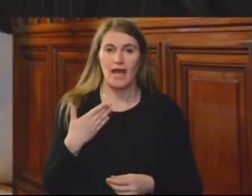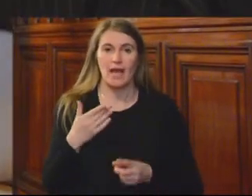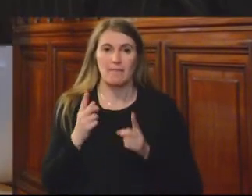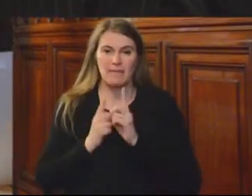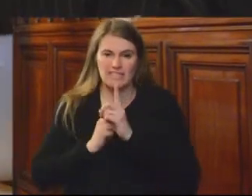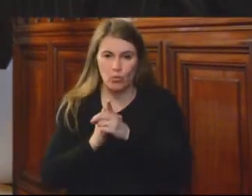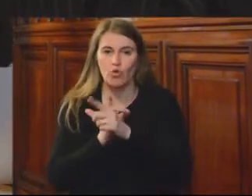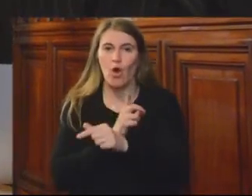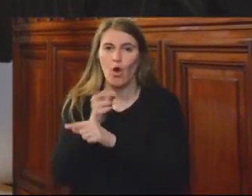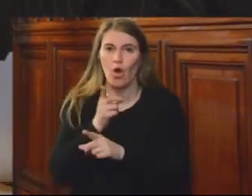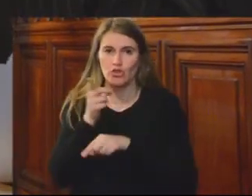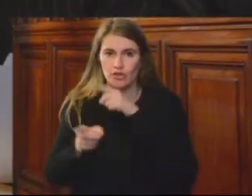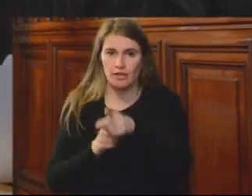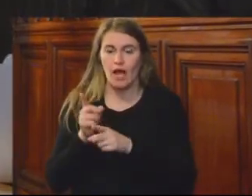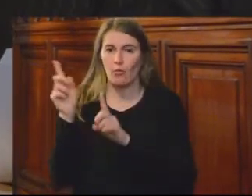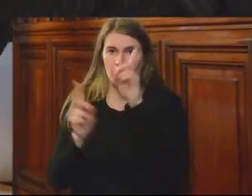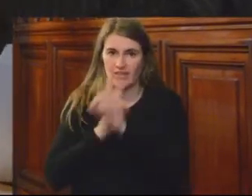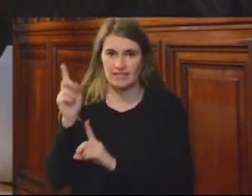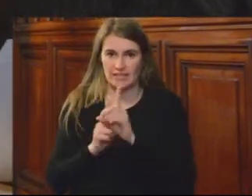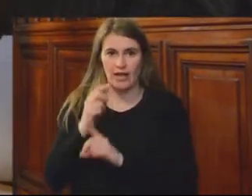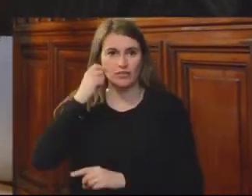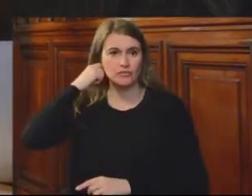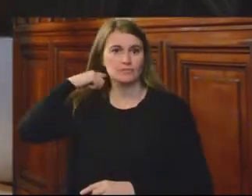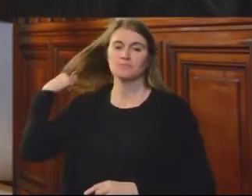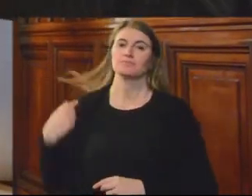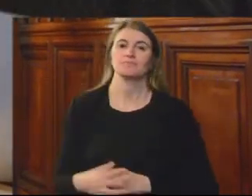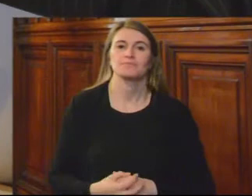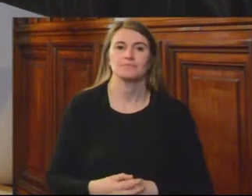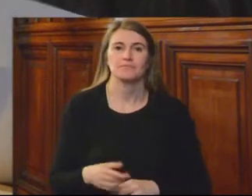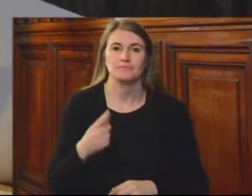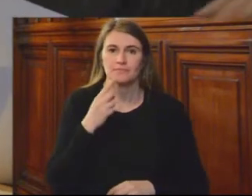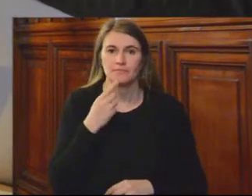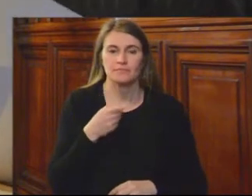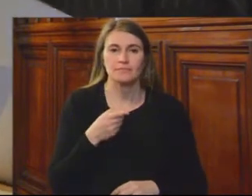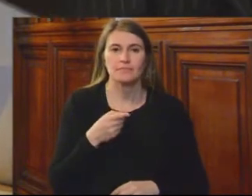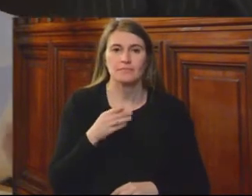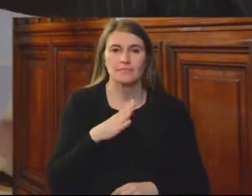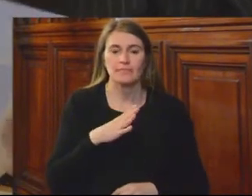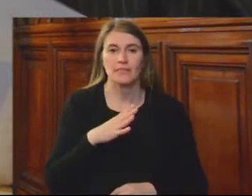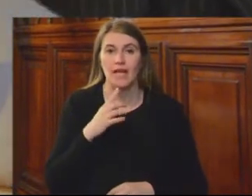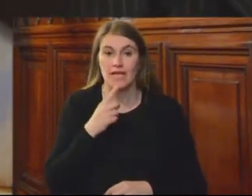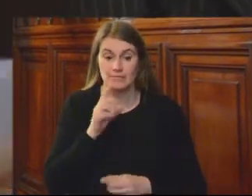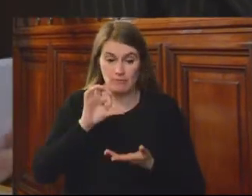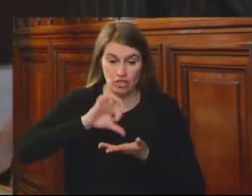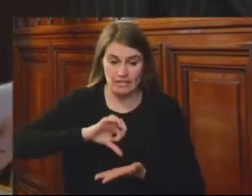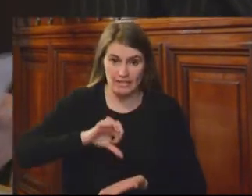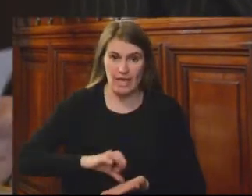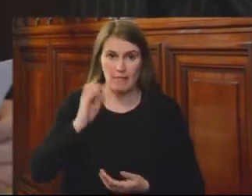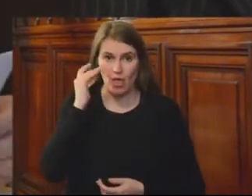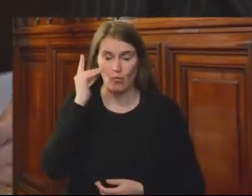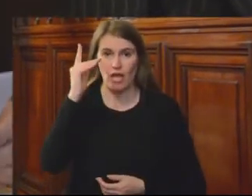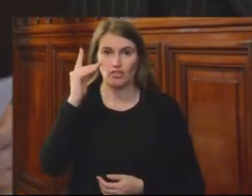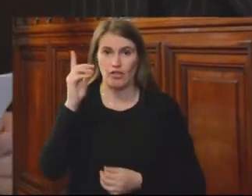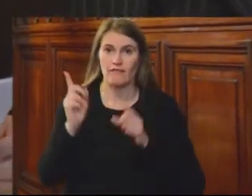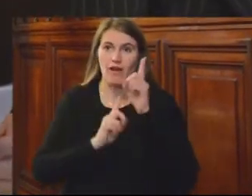universitarios, y un segundo tema dedicado a revisar las prácticas de discriminación en el sistema de educación superior en Venezuela.